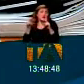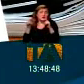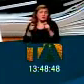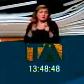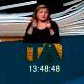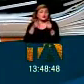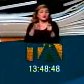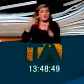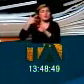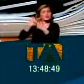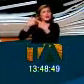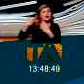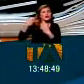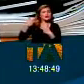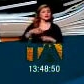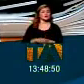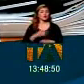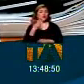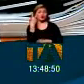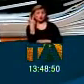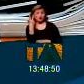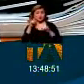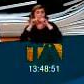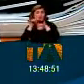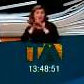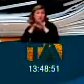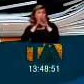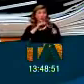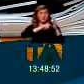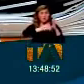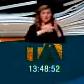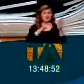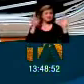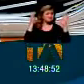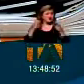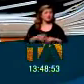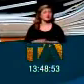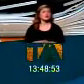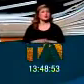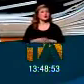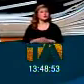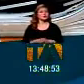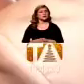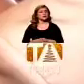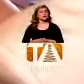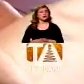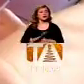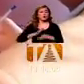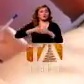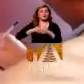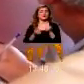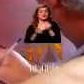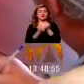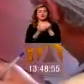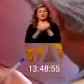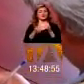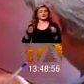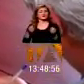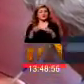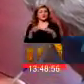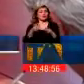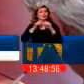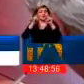de tres. Otras dos empresas no respaldan las pólizas emitidas y no existe coaseguro. Empresas que participaron